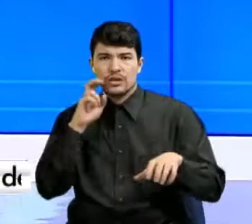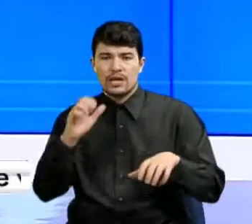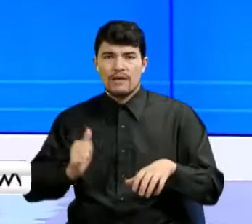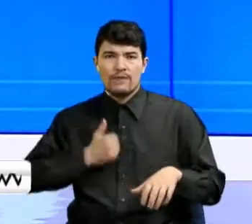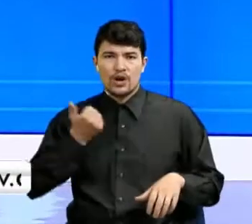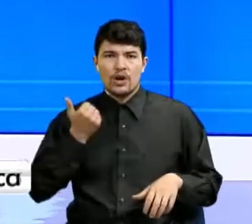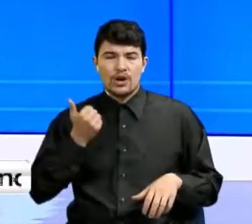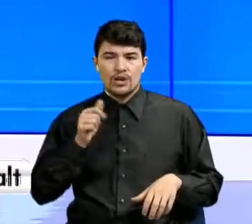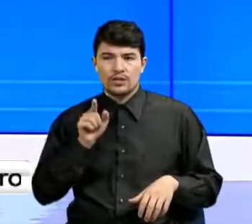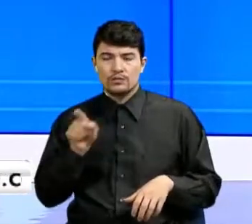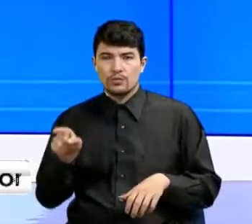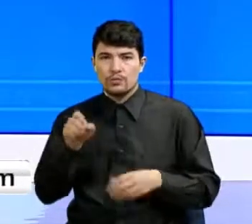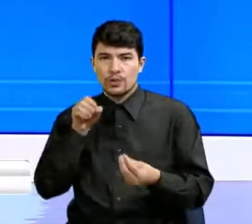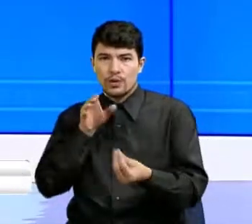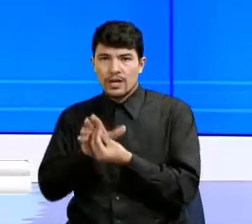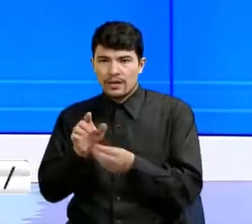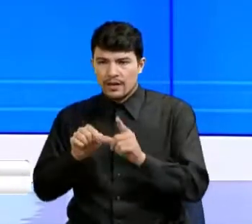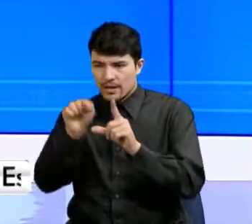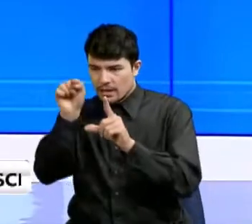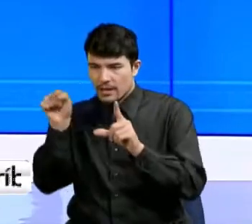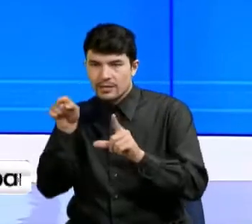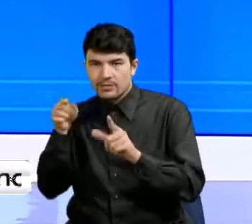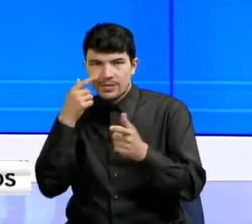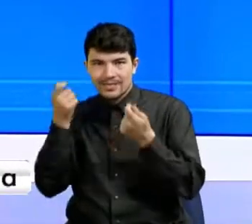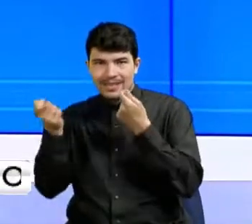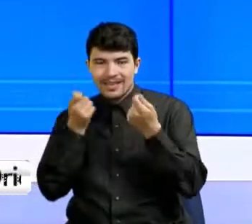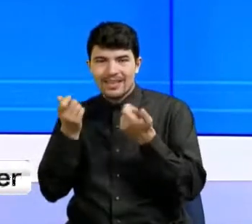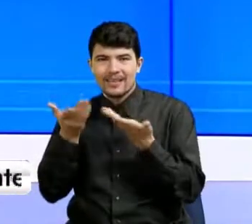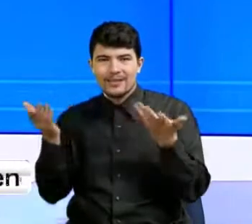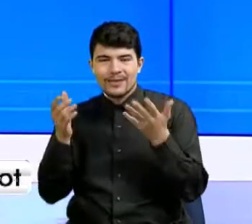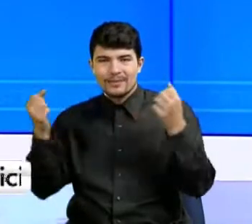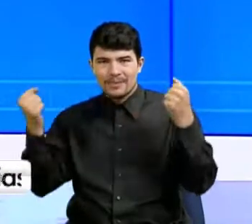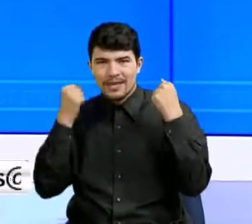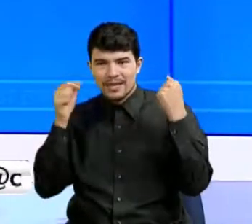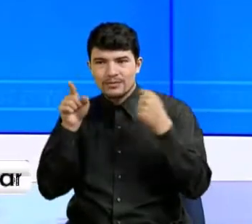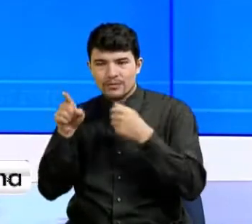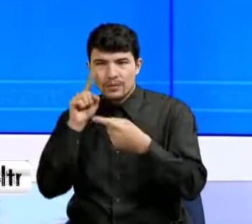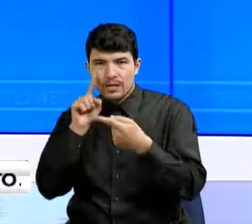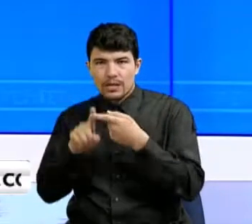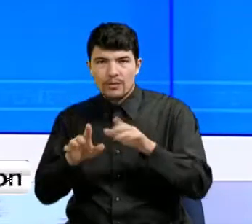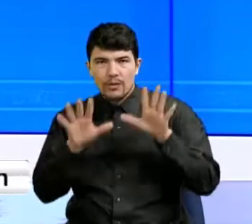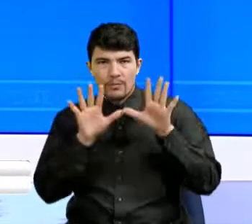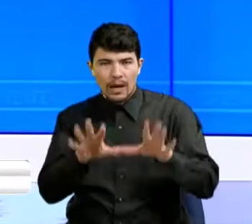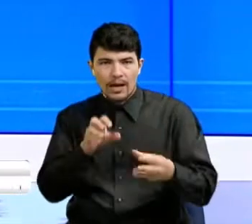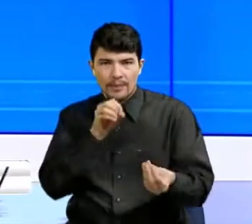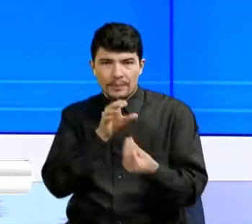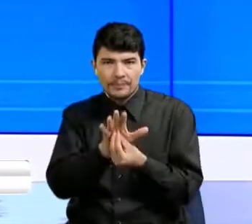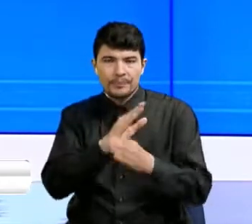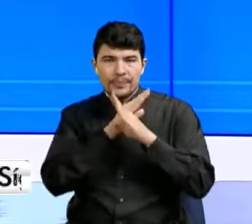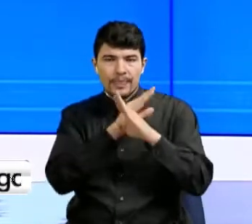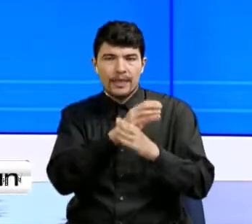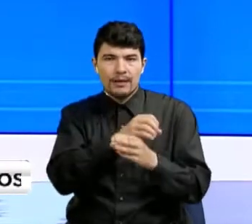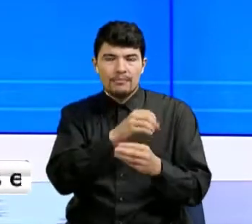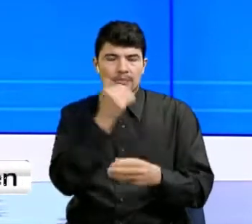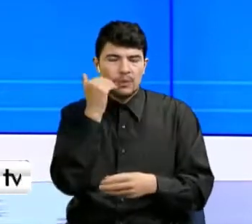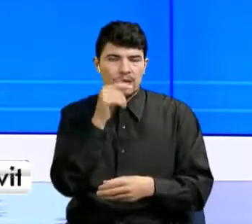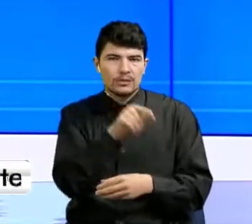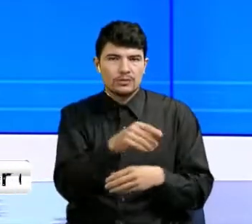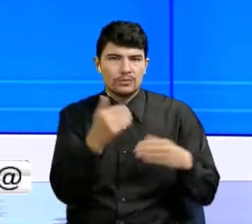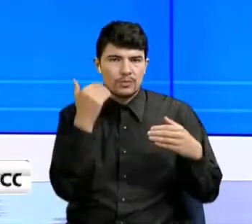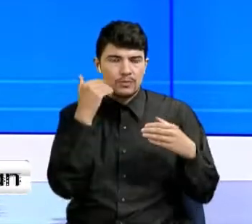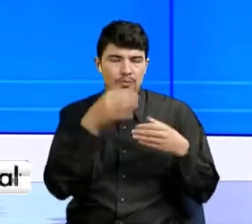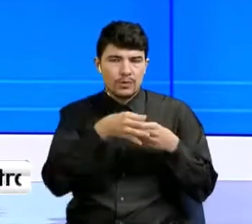el violentómetro una estrategia que está siendo desarrollada en piedecuesta y tiene como fin frenar los casos de violencia contra la mujer en este municipio